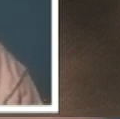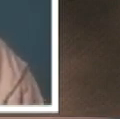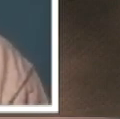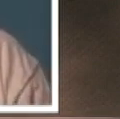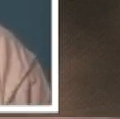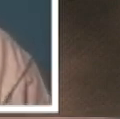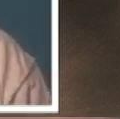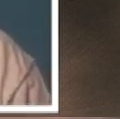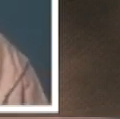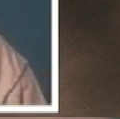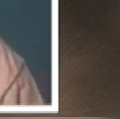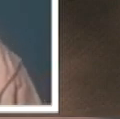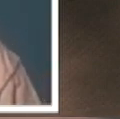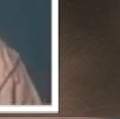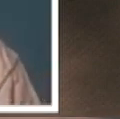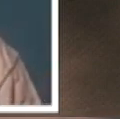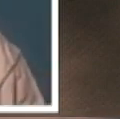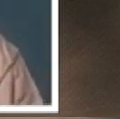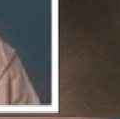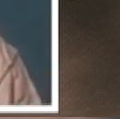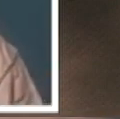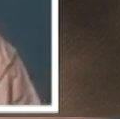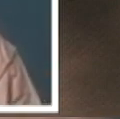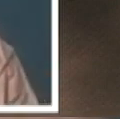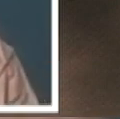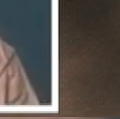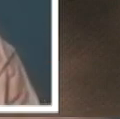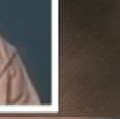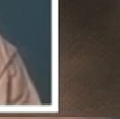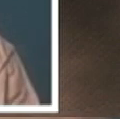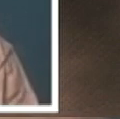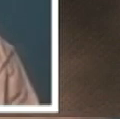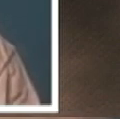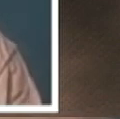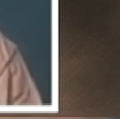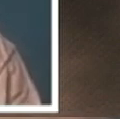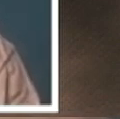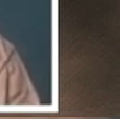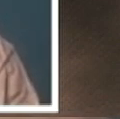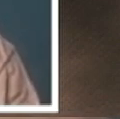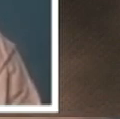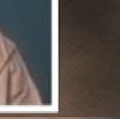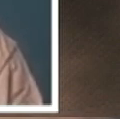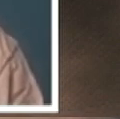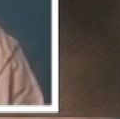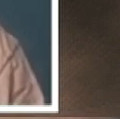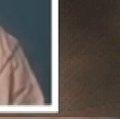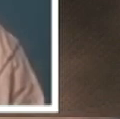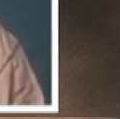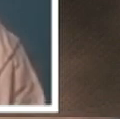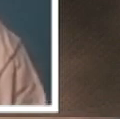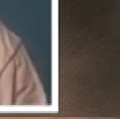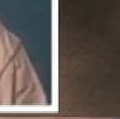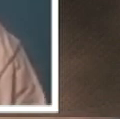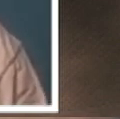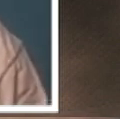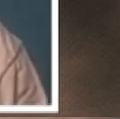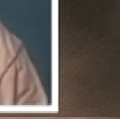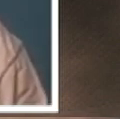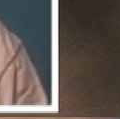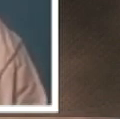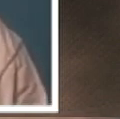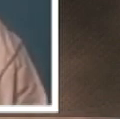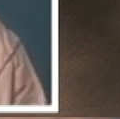tiene como objetivos distintos operativos. Entre ellos